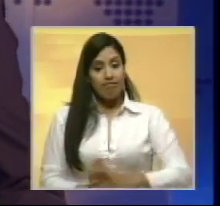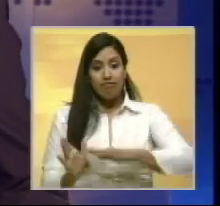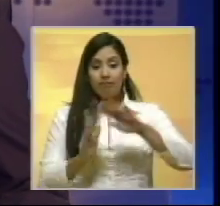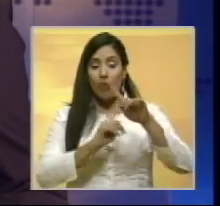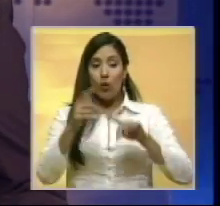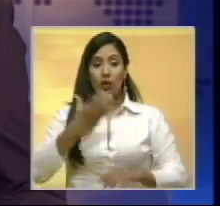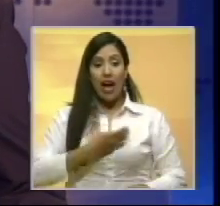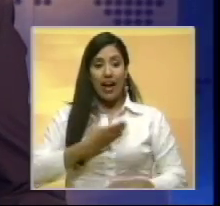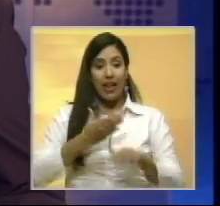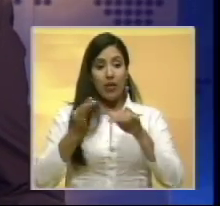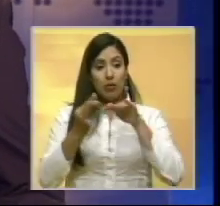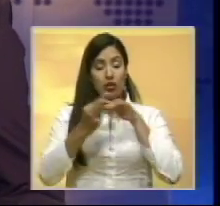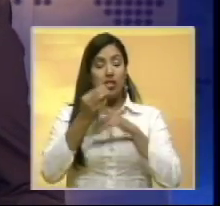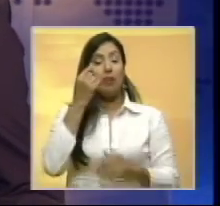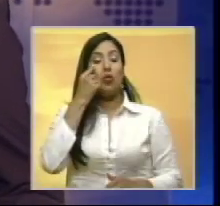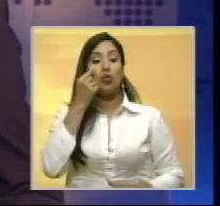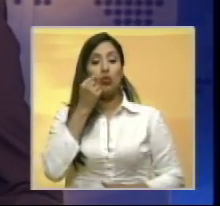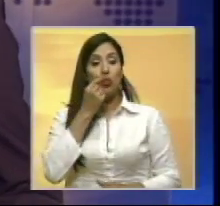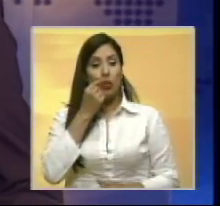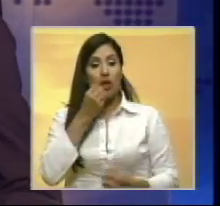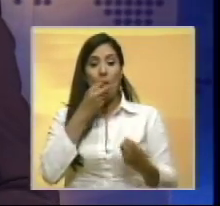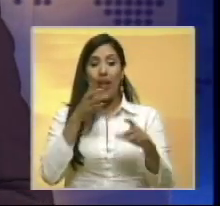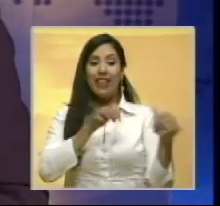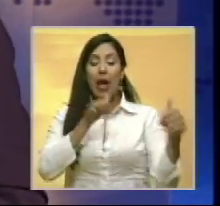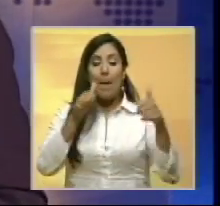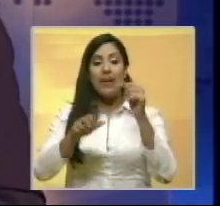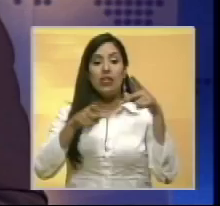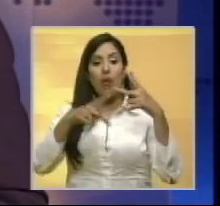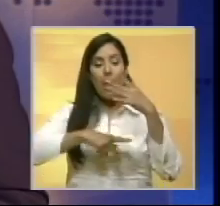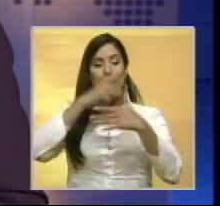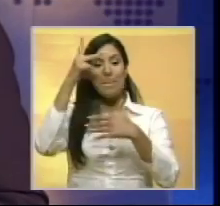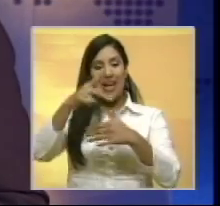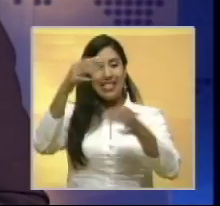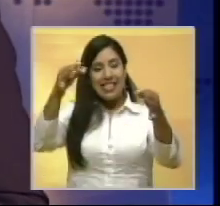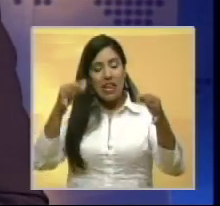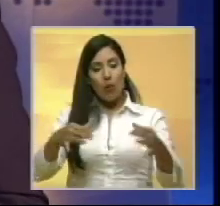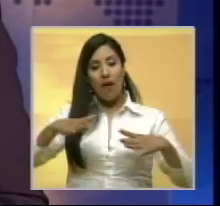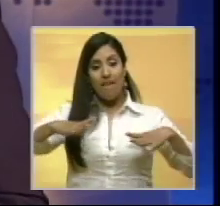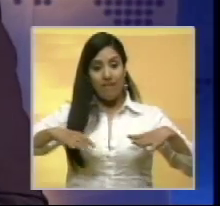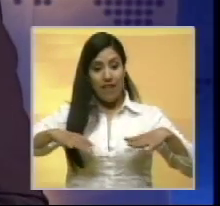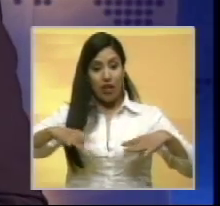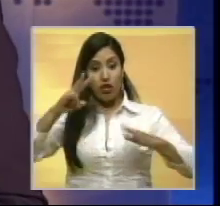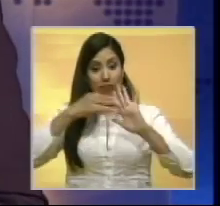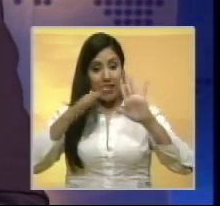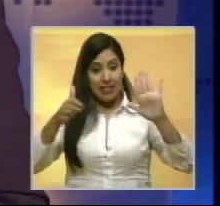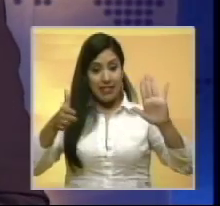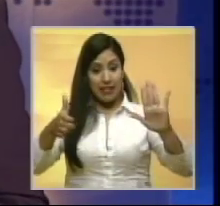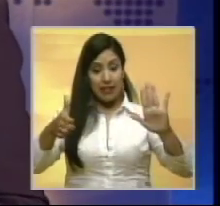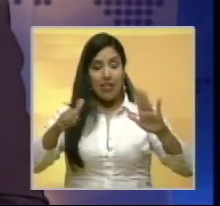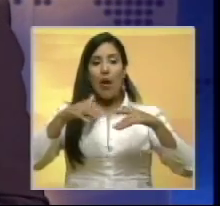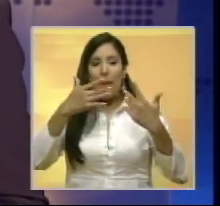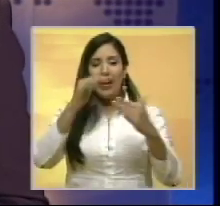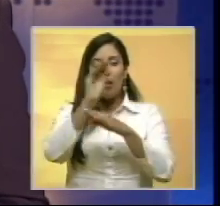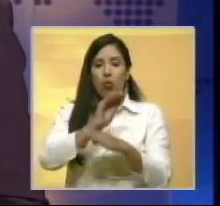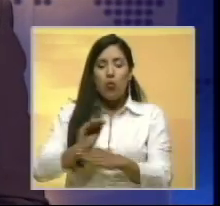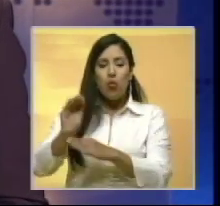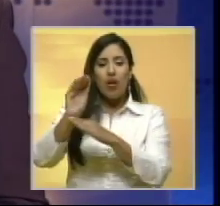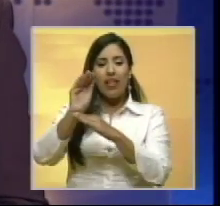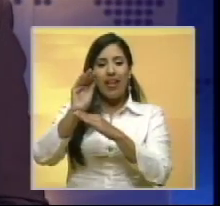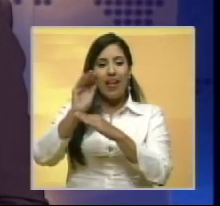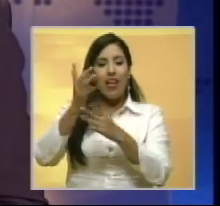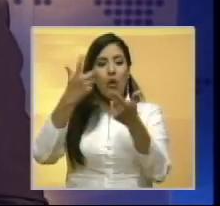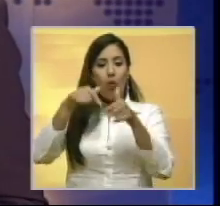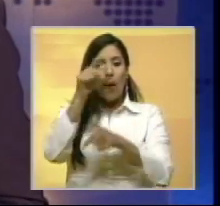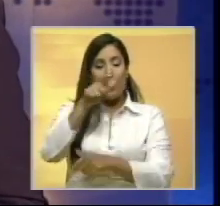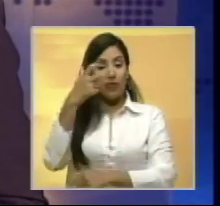El alcalde del municipio Sucre, Carlos Ocarín, se dio inicio al Plan Operativo de Seguridad Vacaciones 2016 para el resguardo a